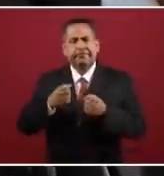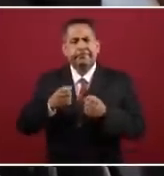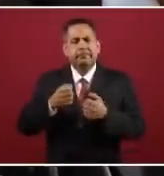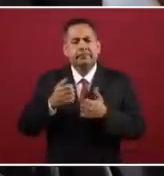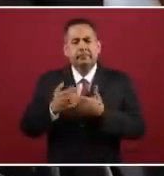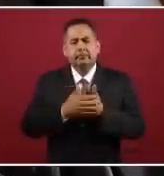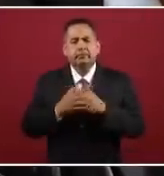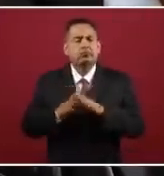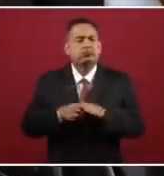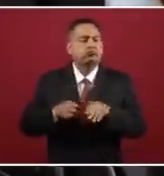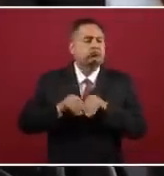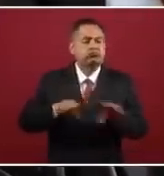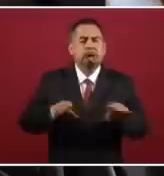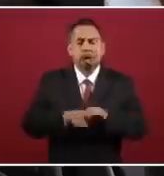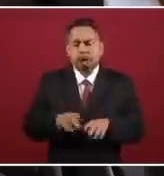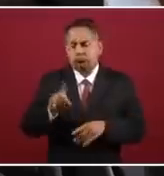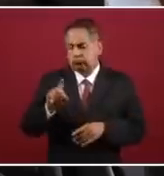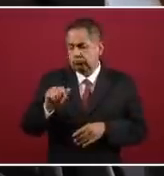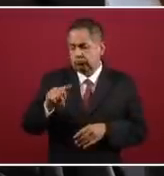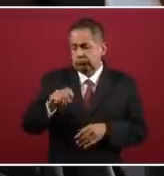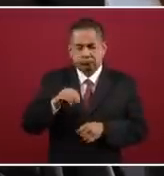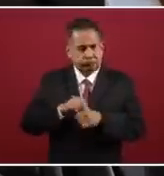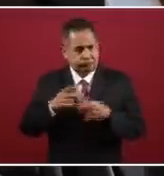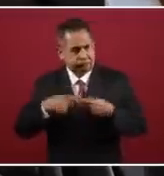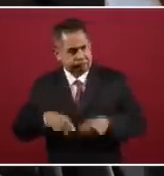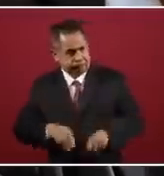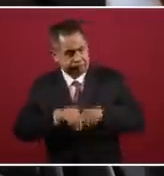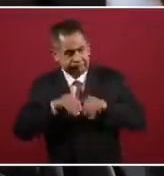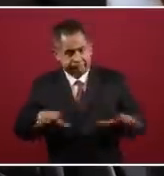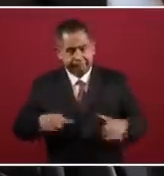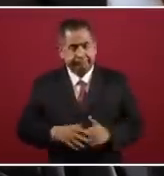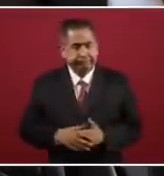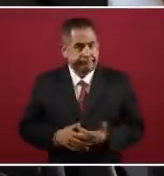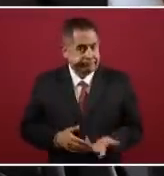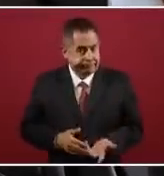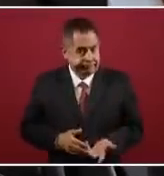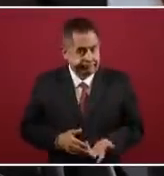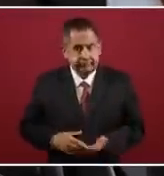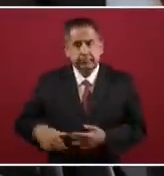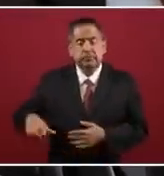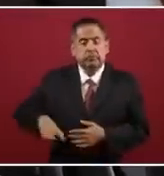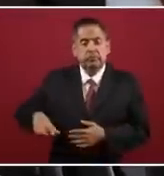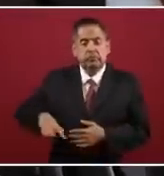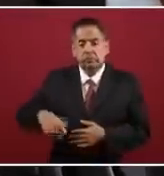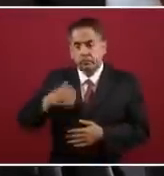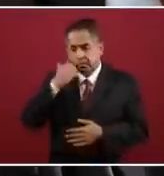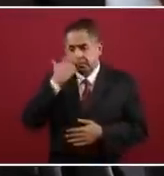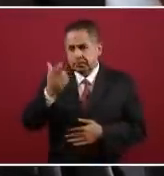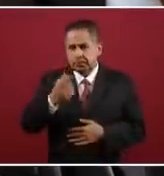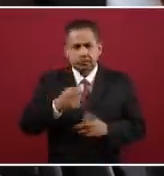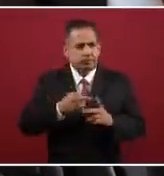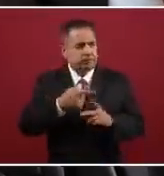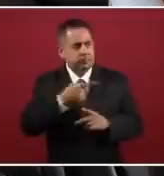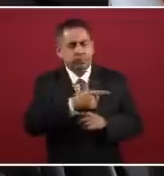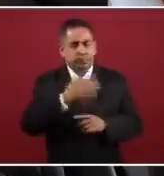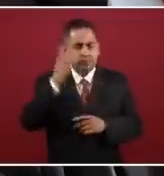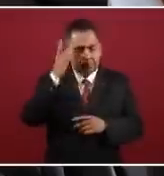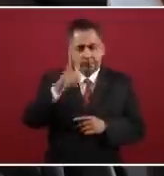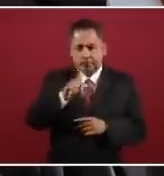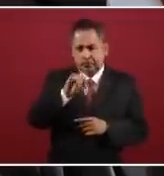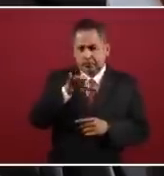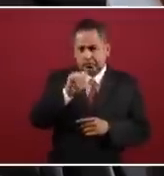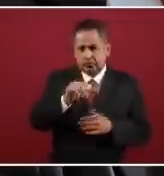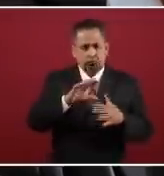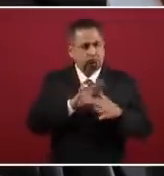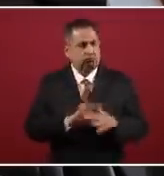nacional, para no dar a conocer ciertos datos. Ahora que el gobierno pretende arrancar la obra de Santa Lucía bajo el